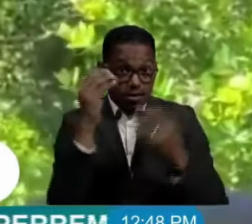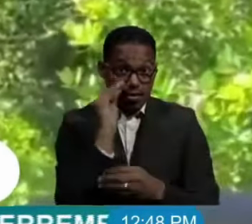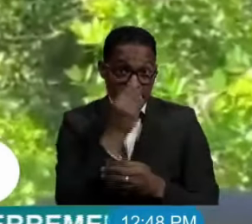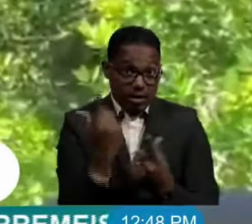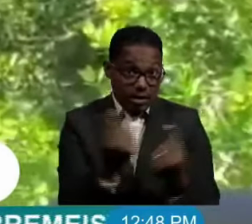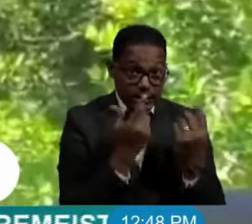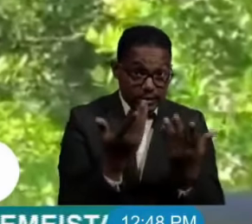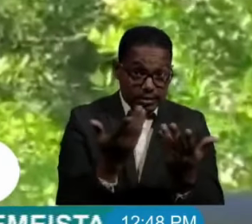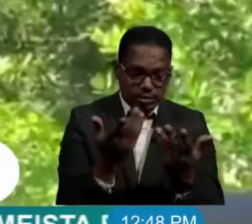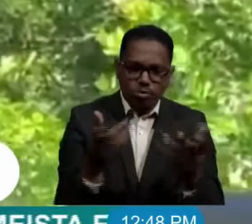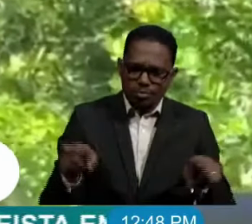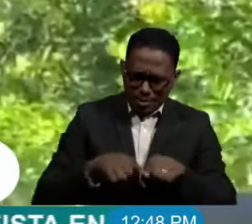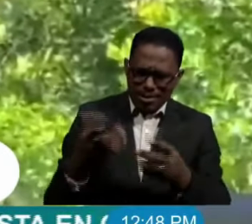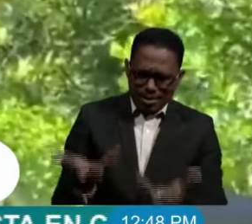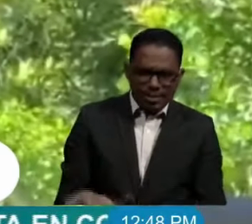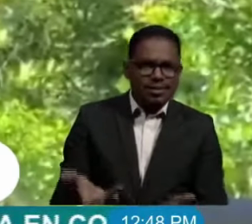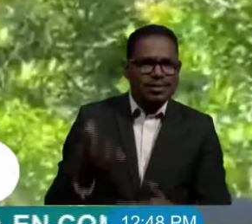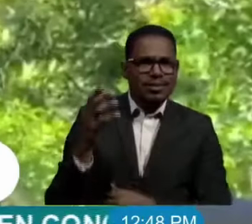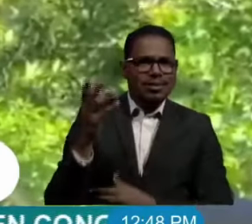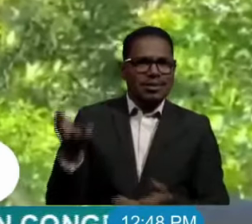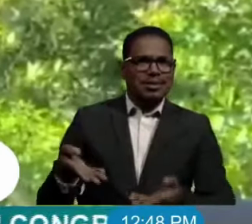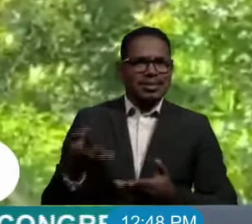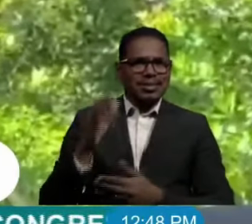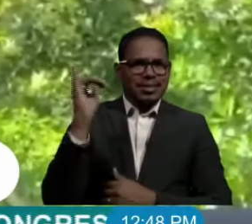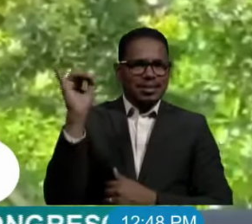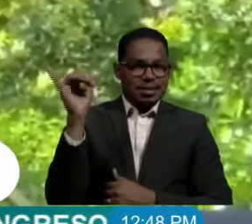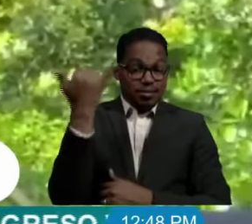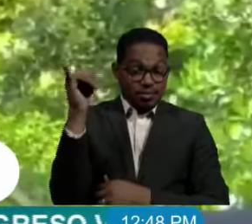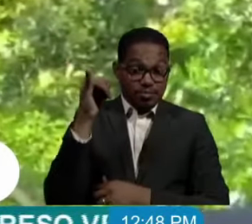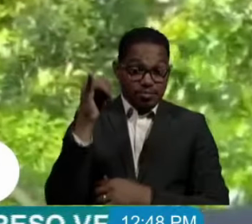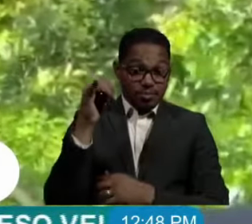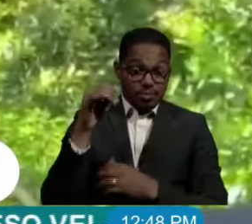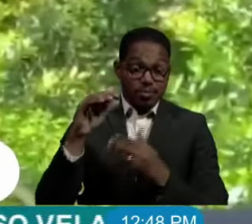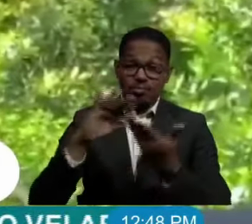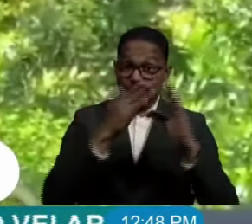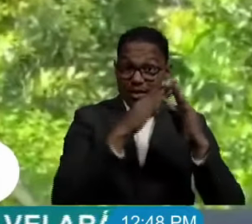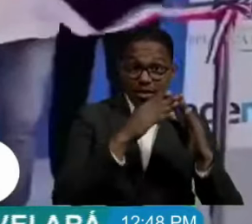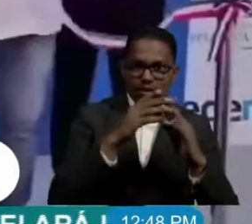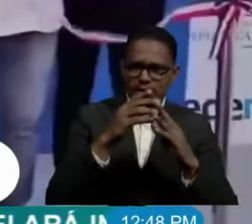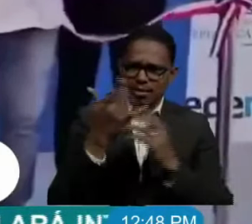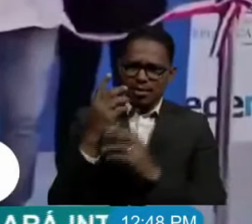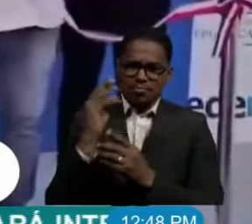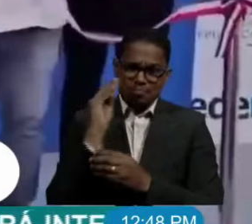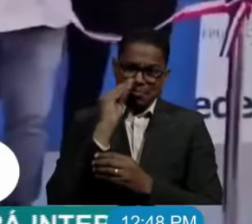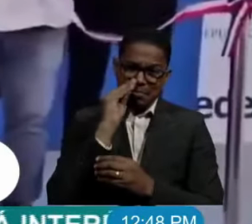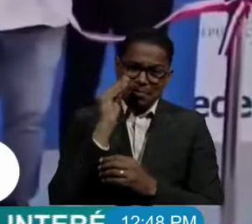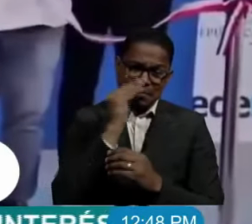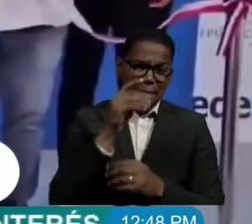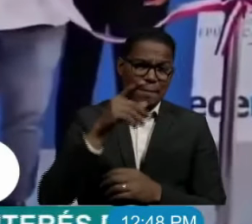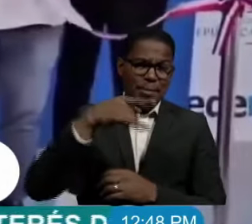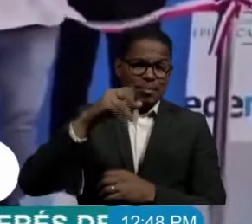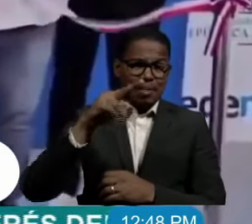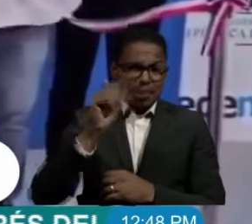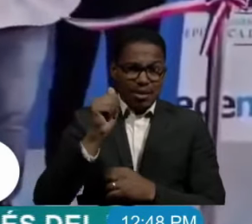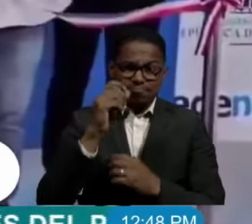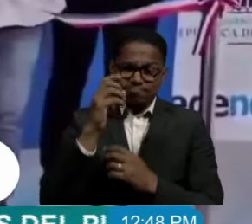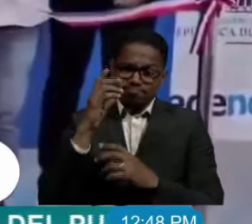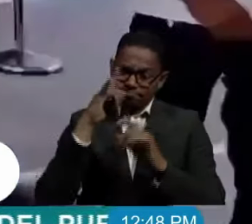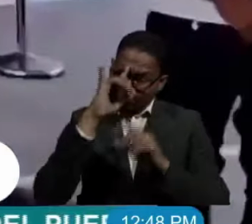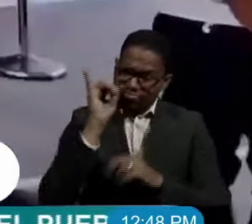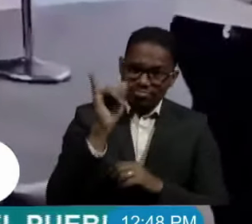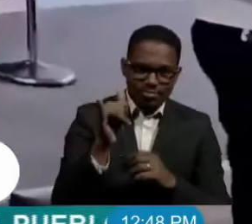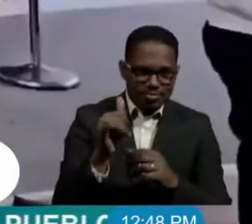flores, que Jarabacoa, la ciudad de la eterna primavera, se hace un festival. Luego de haber aperturado el festival, el